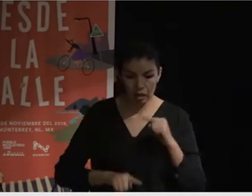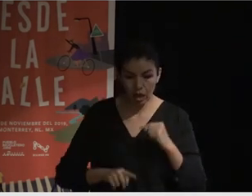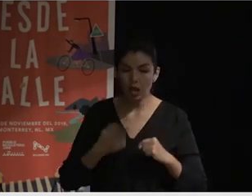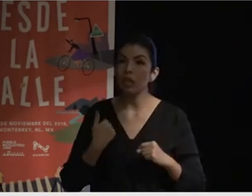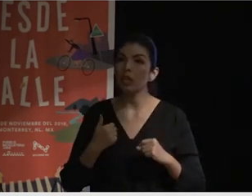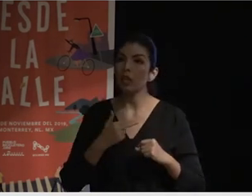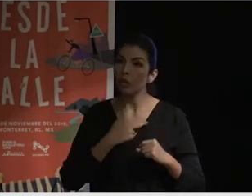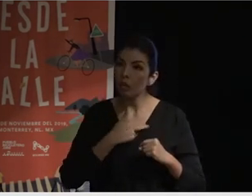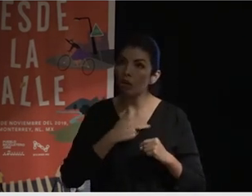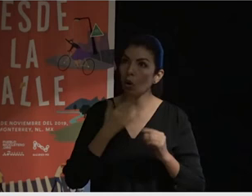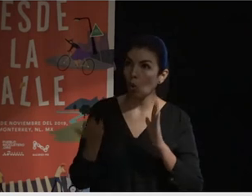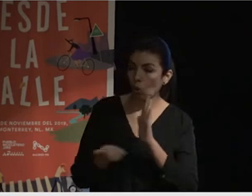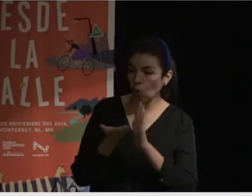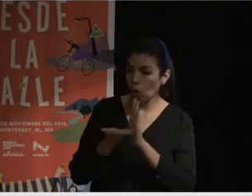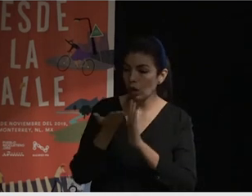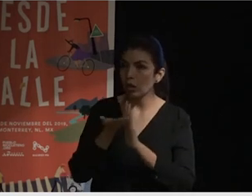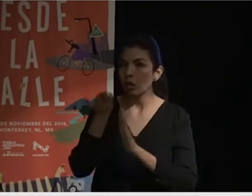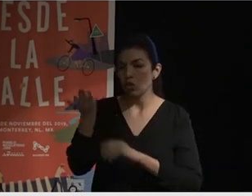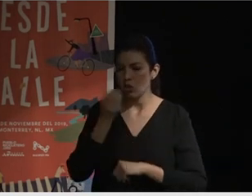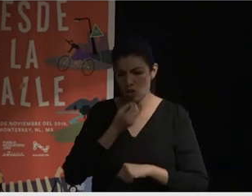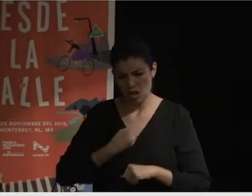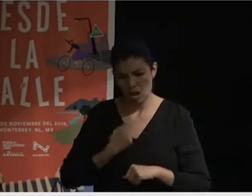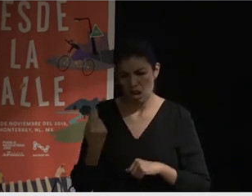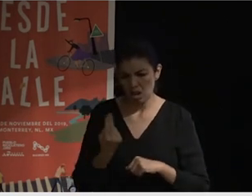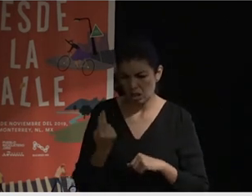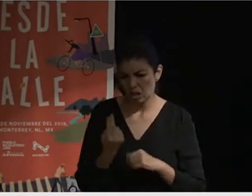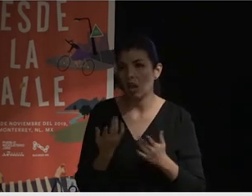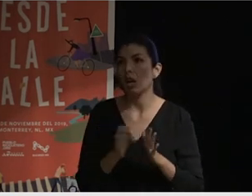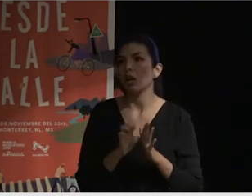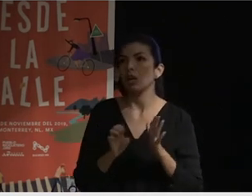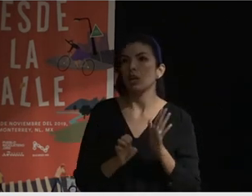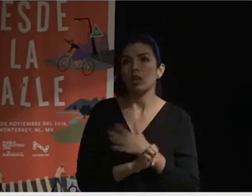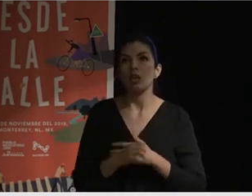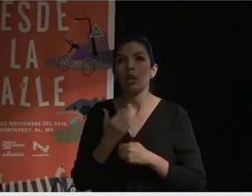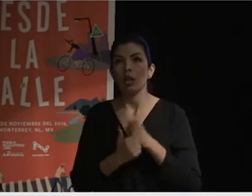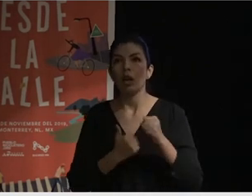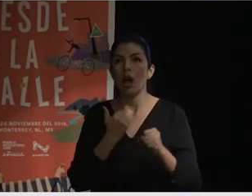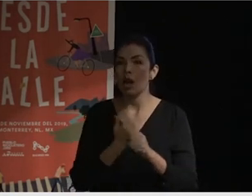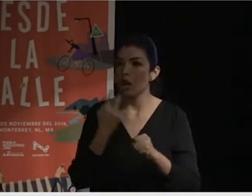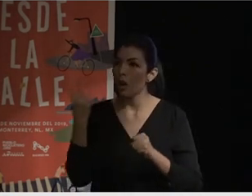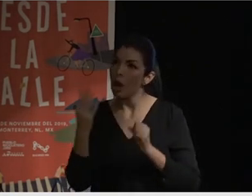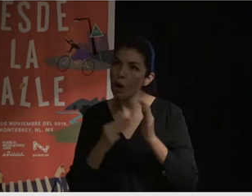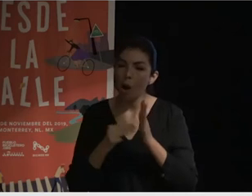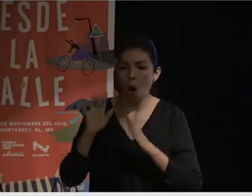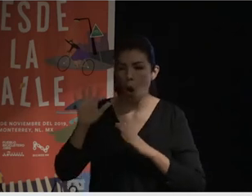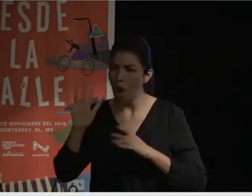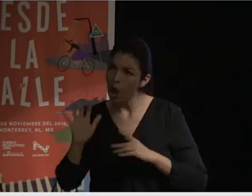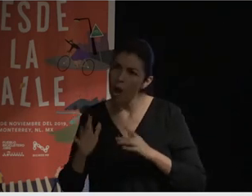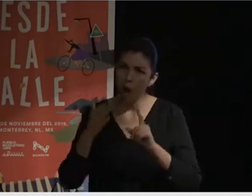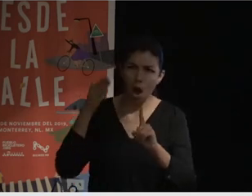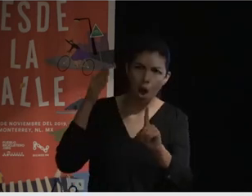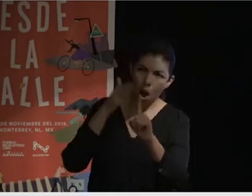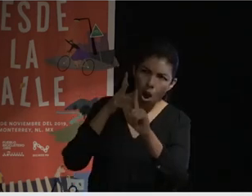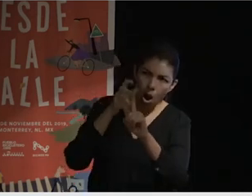no concordamos con la nueva agenda urbana de a huevo en 2050 todos vamos a hacer… 2050 si sube 3